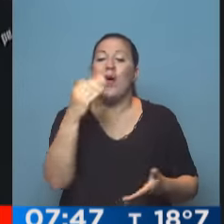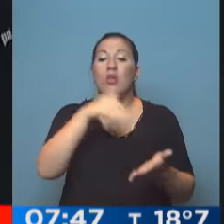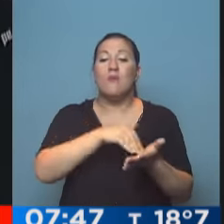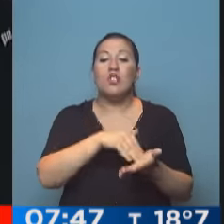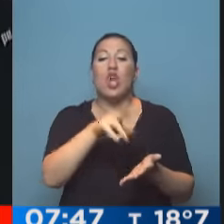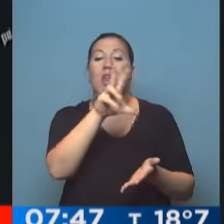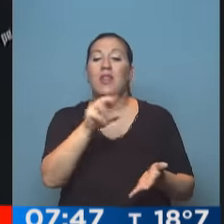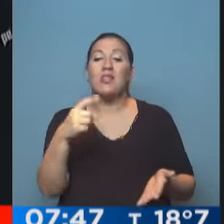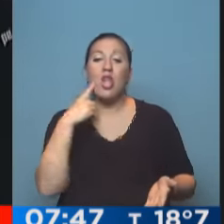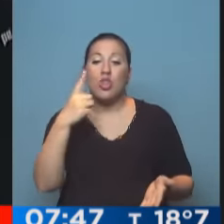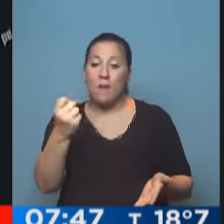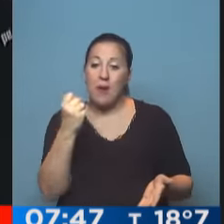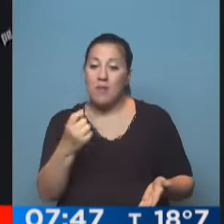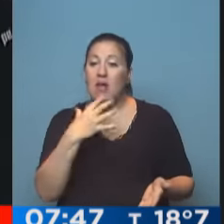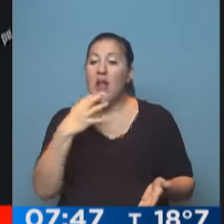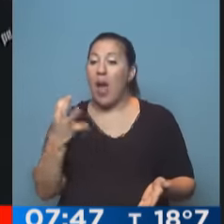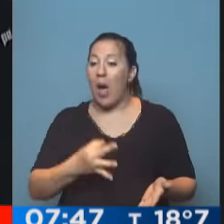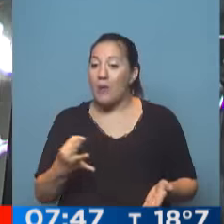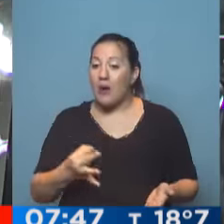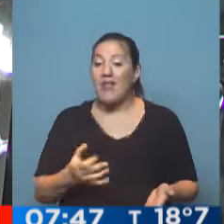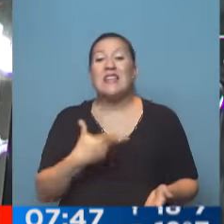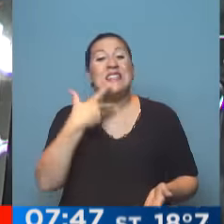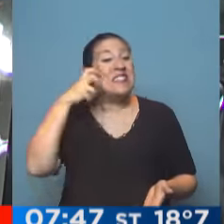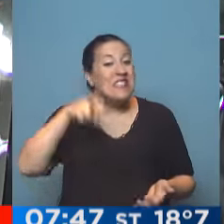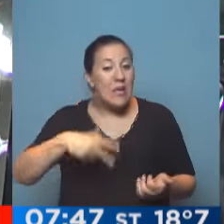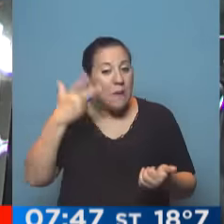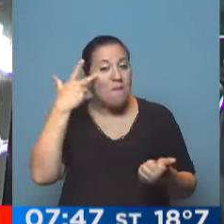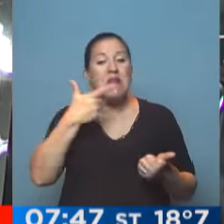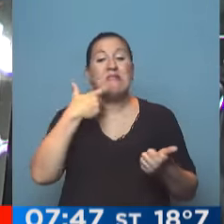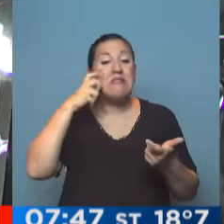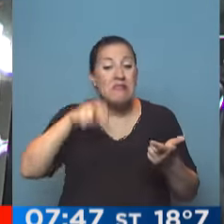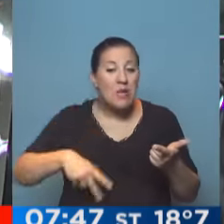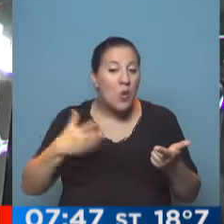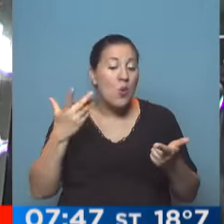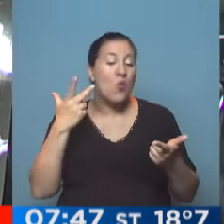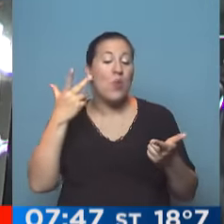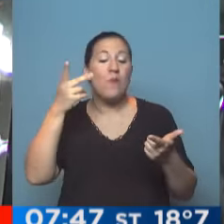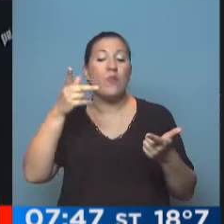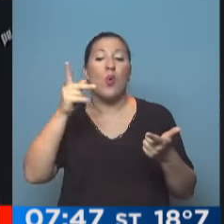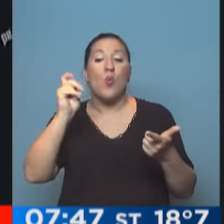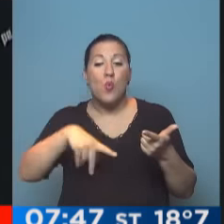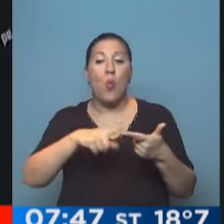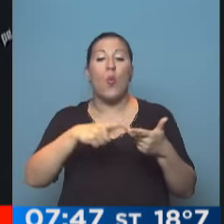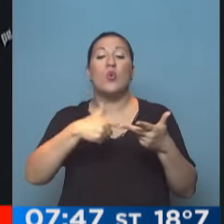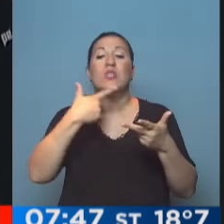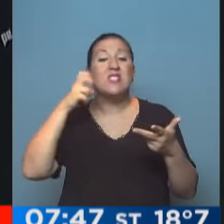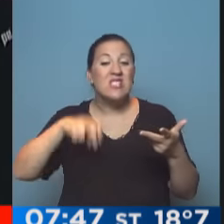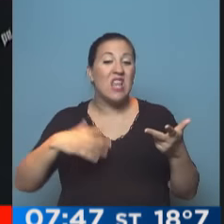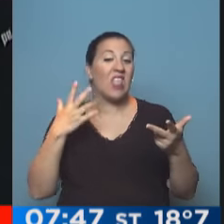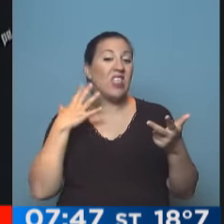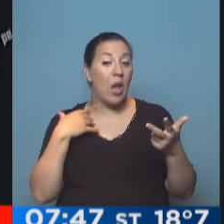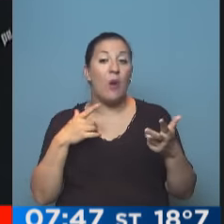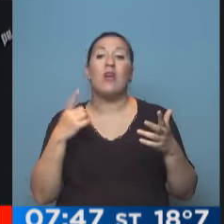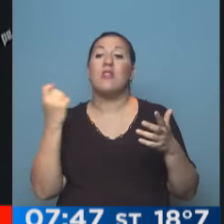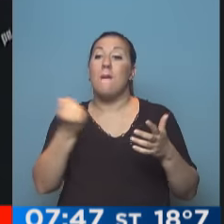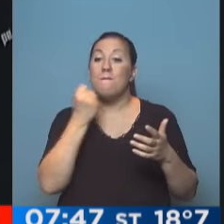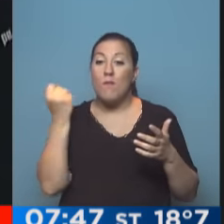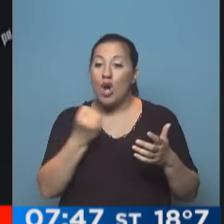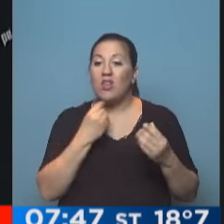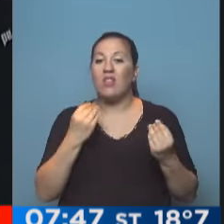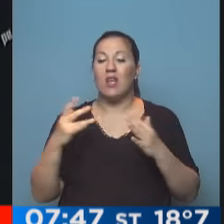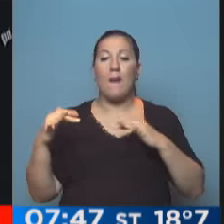24.300.000 pesos. La verdad, lo que tiene que ver sin Messi, sin Agüero, lo que implica la importancia de un partido, de la